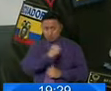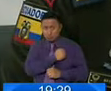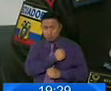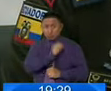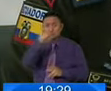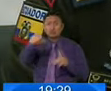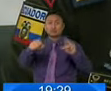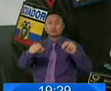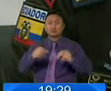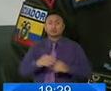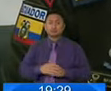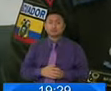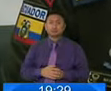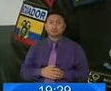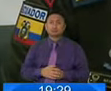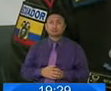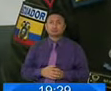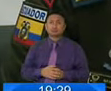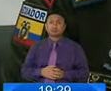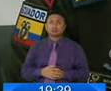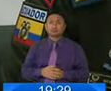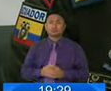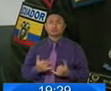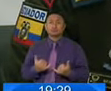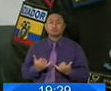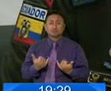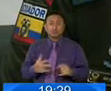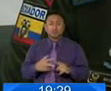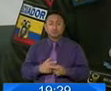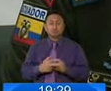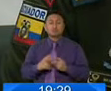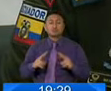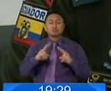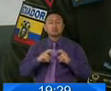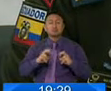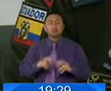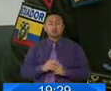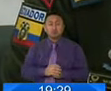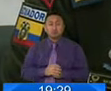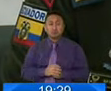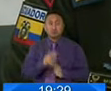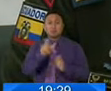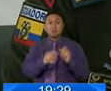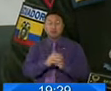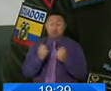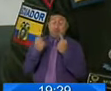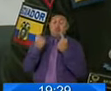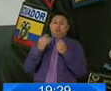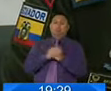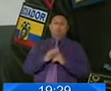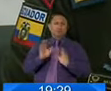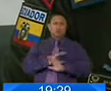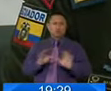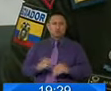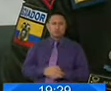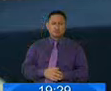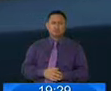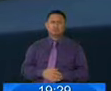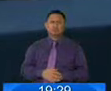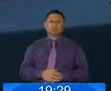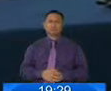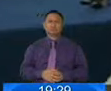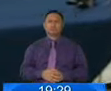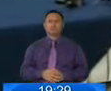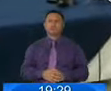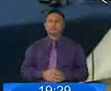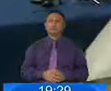o no pertenecen a la Policía Nacional, se está haciendo una investigación o no, y no se dejen sorprender por este tipo de delincuentes.